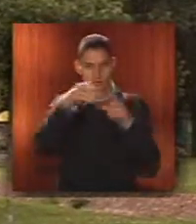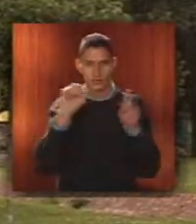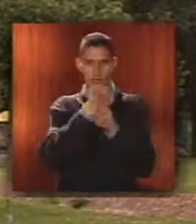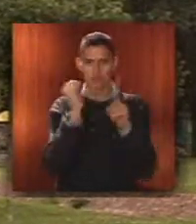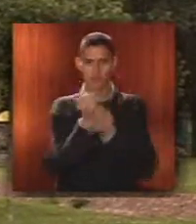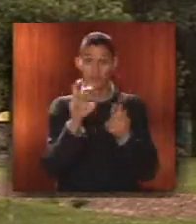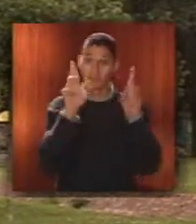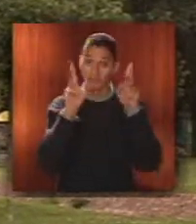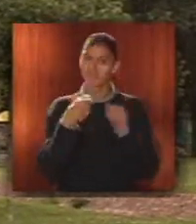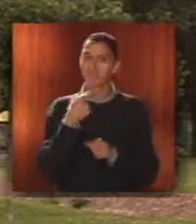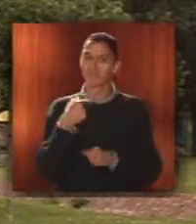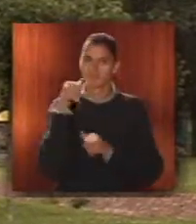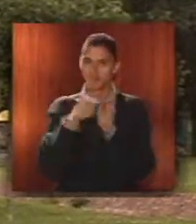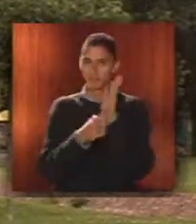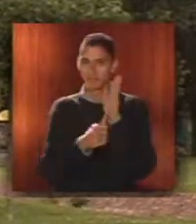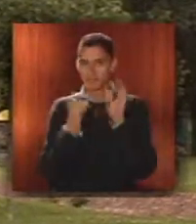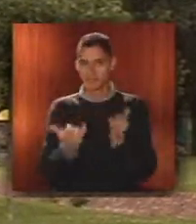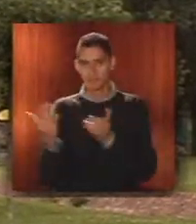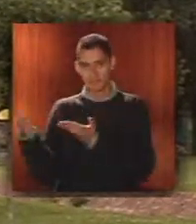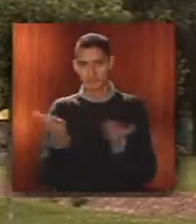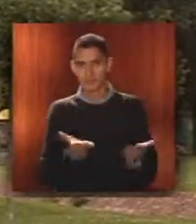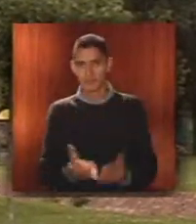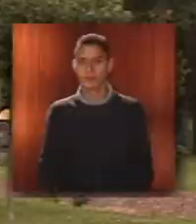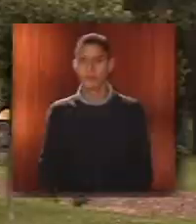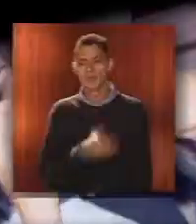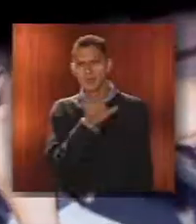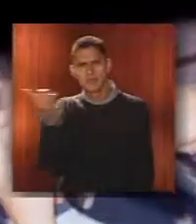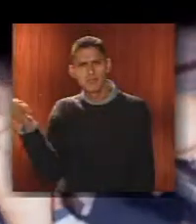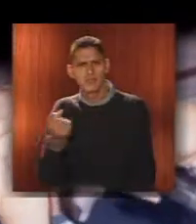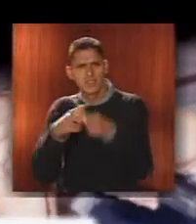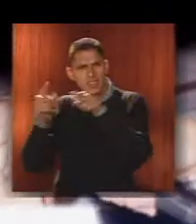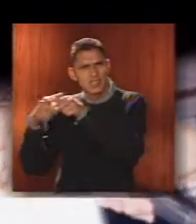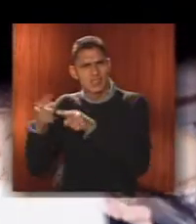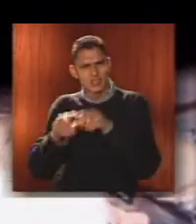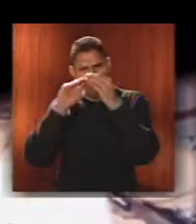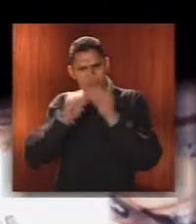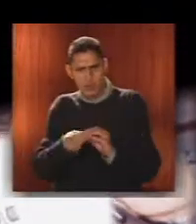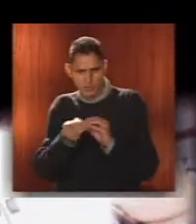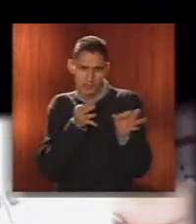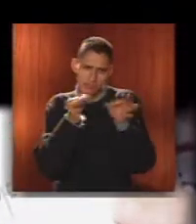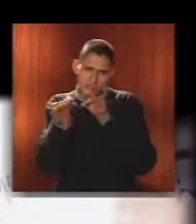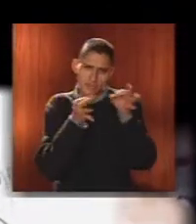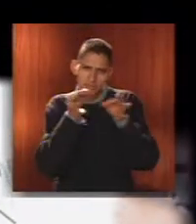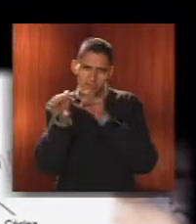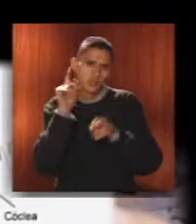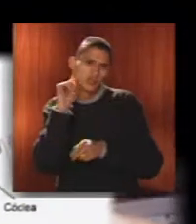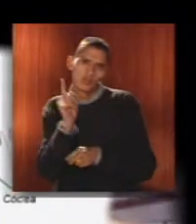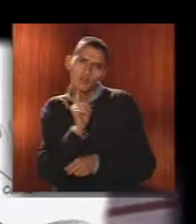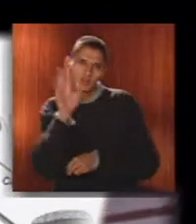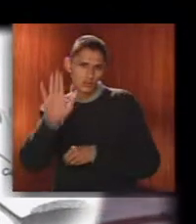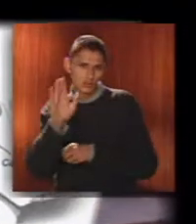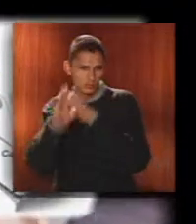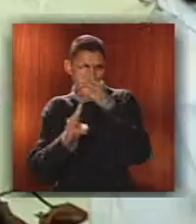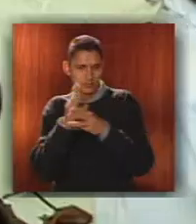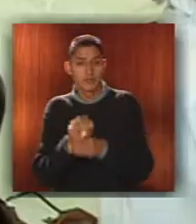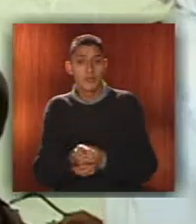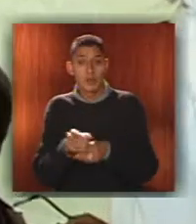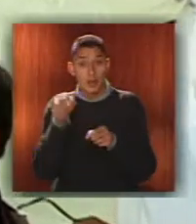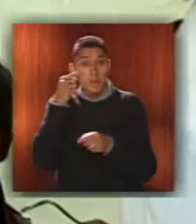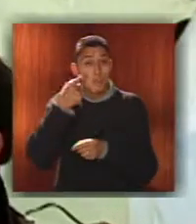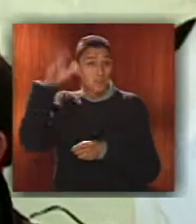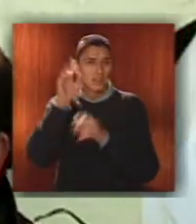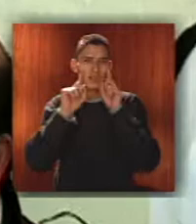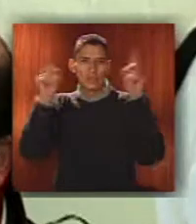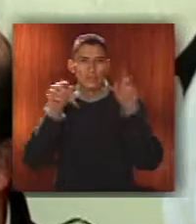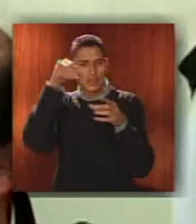sociedad. Esperamos que disfruten de nuestro programa de hoy. Bienvenidos. Existen muchas formas de explicar el mundo de la sordera. La